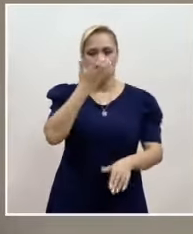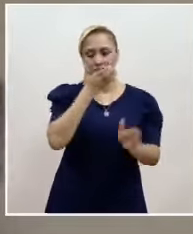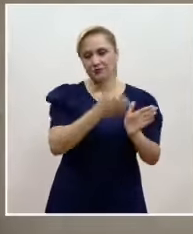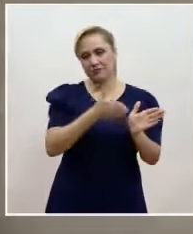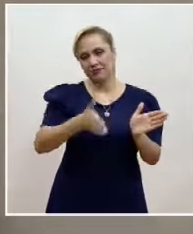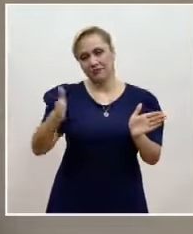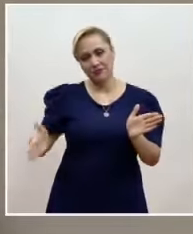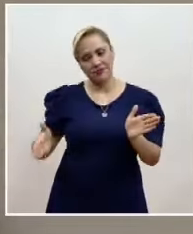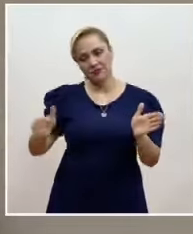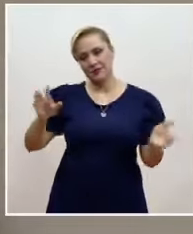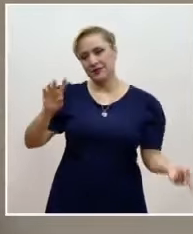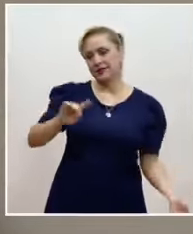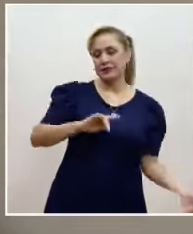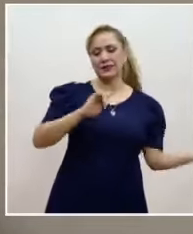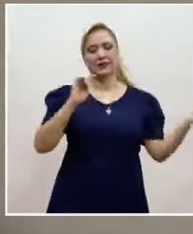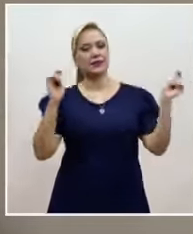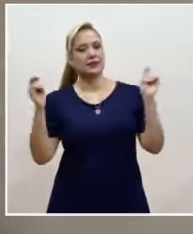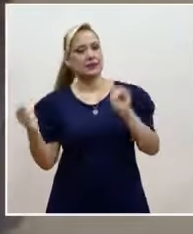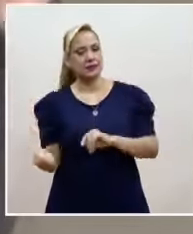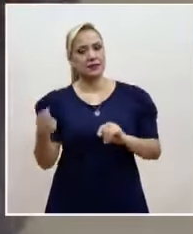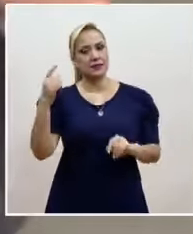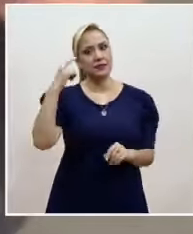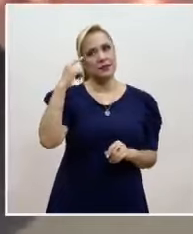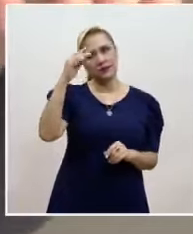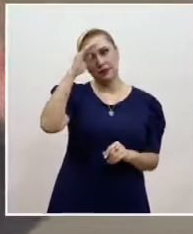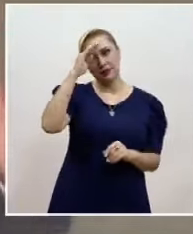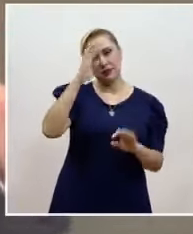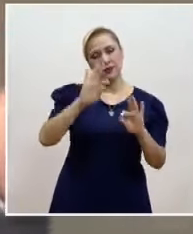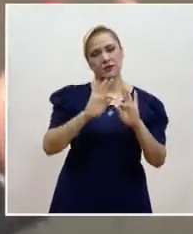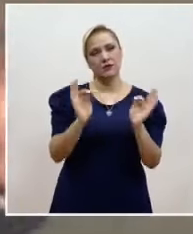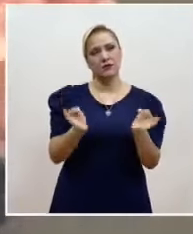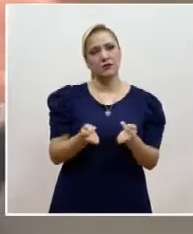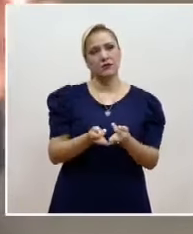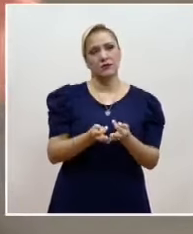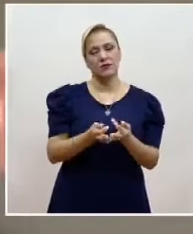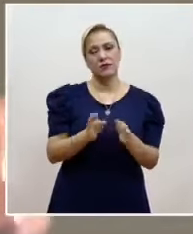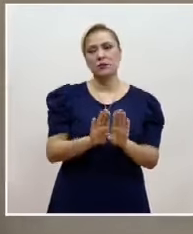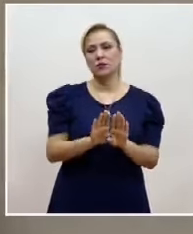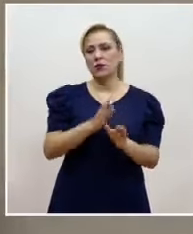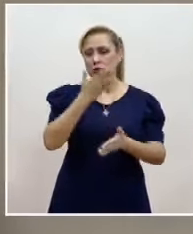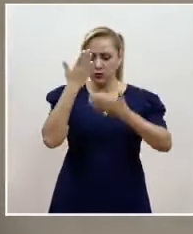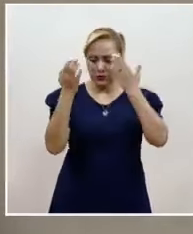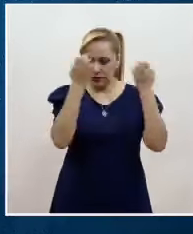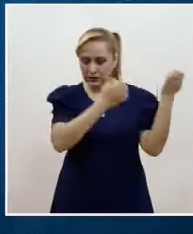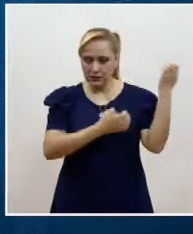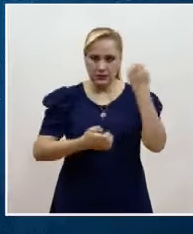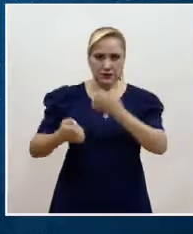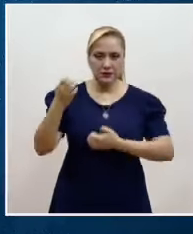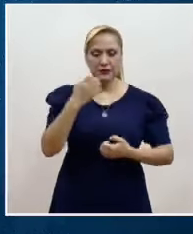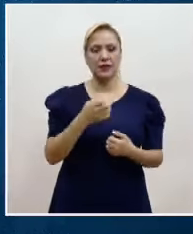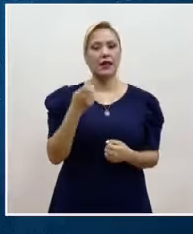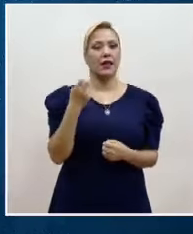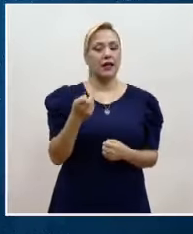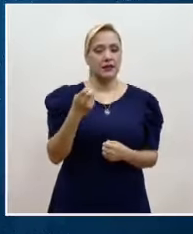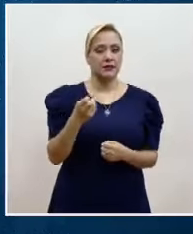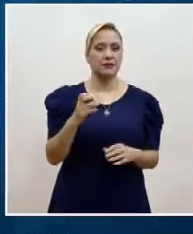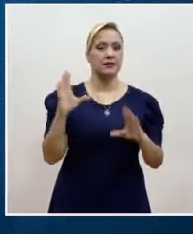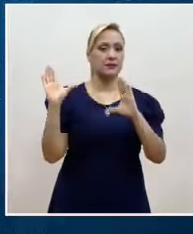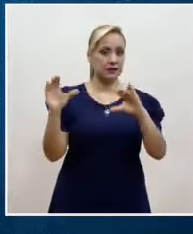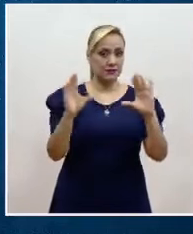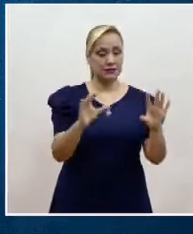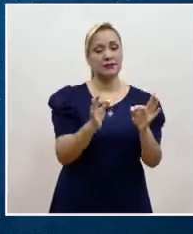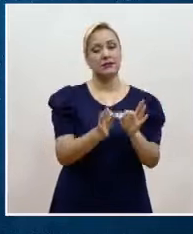hacen masivo un pensamiento o una forma de estudiar y analizar los datos. Entonces, la educación tiene